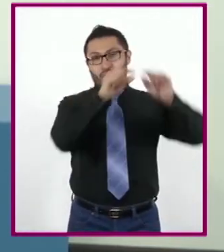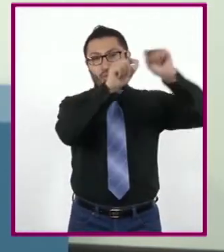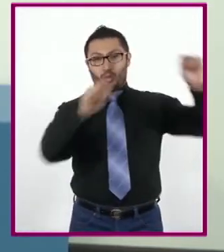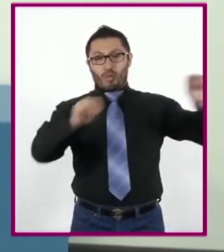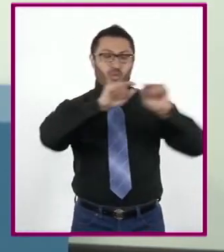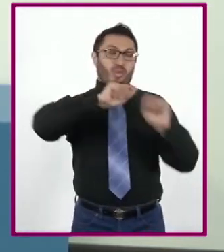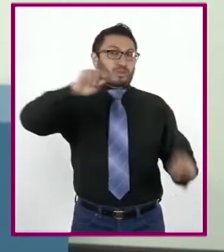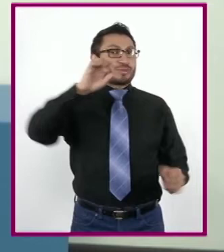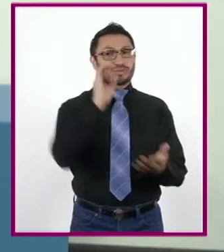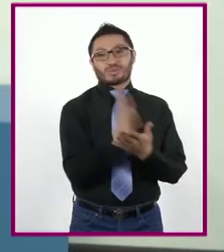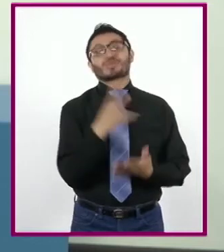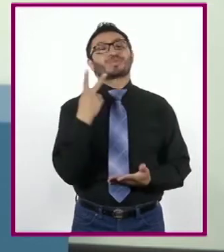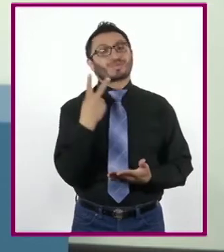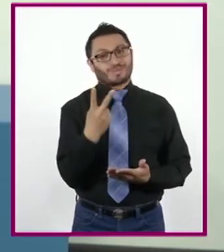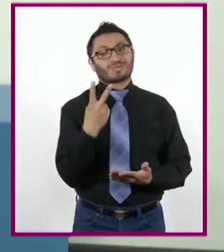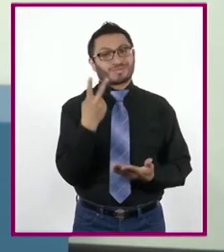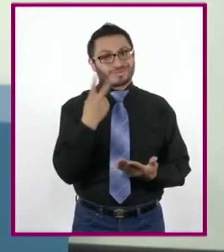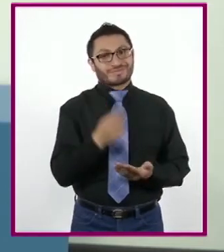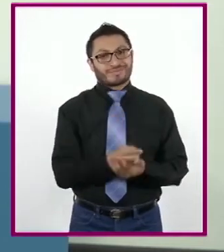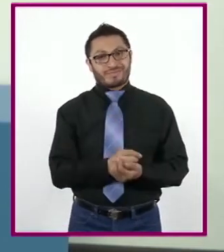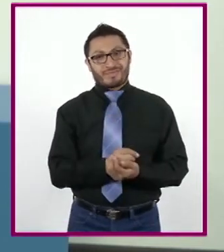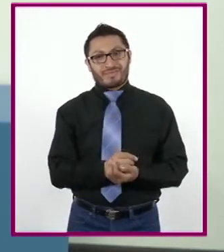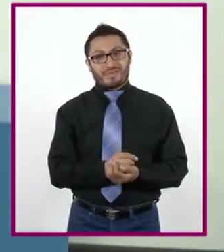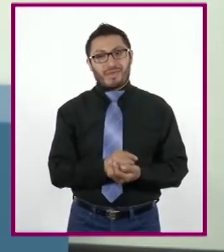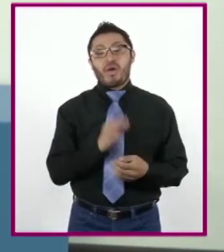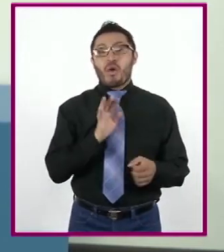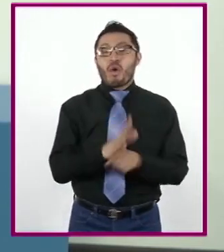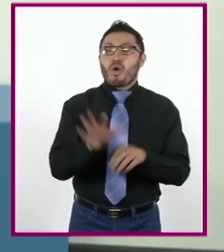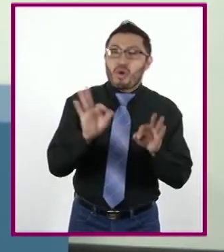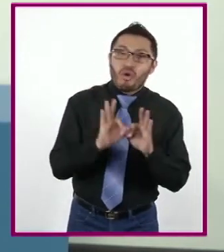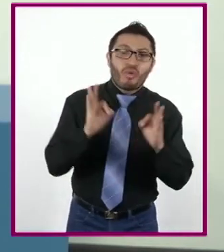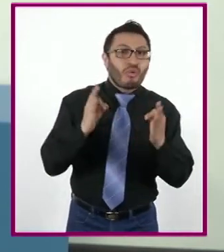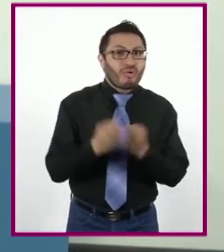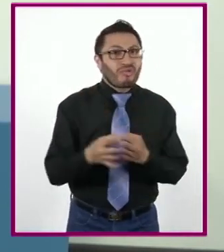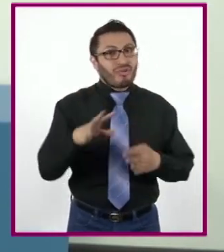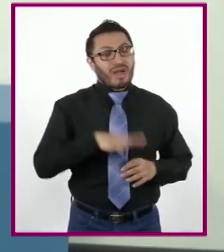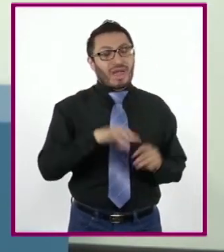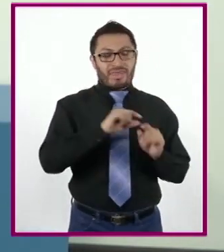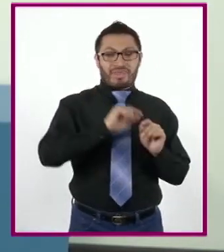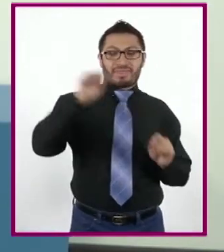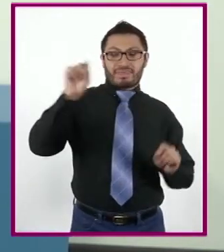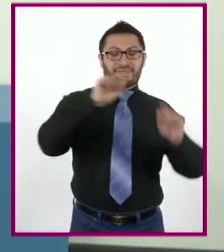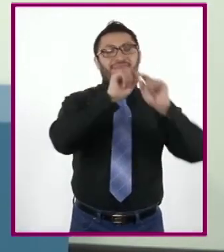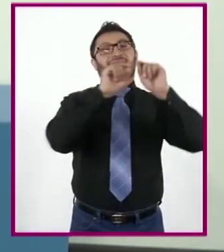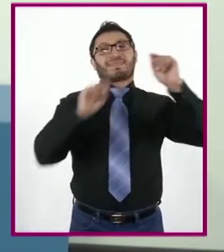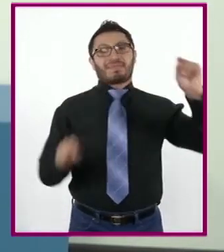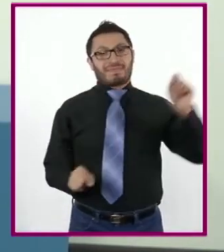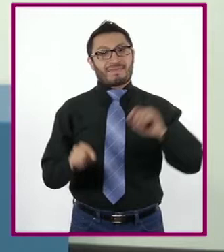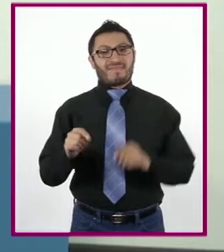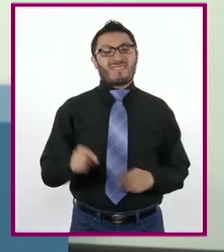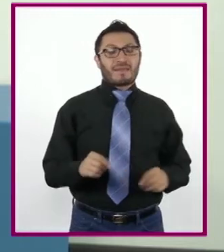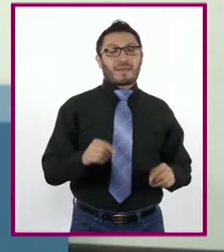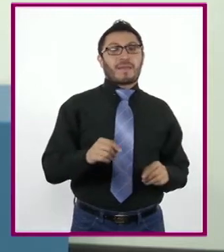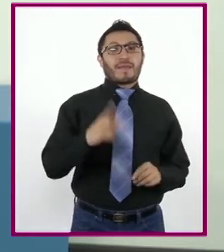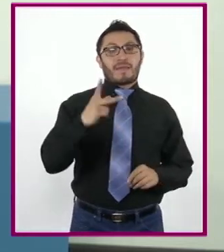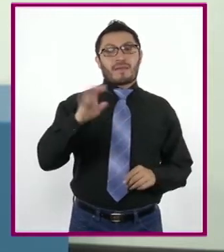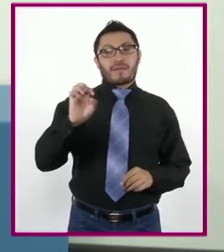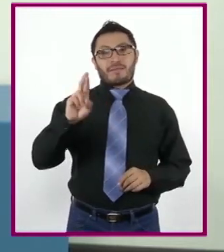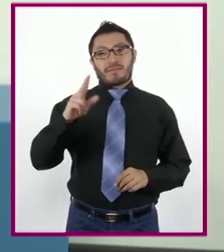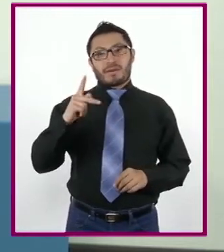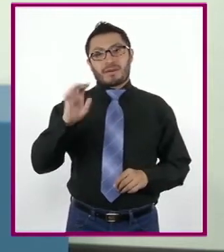diagonales. ¿En qué cuadriláteros las diagonales son